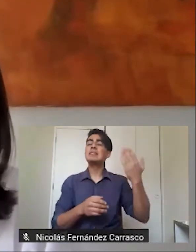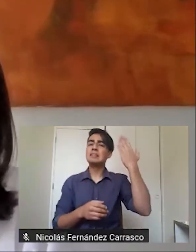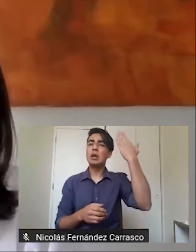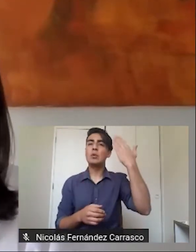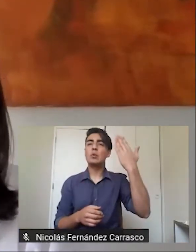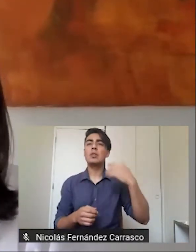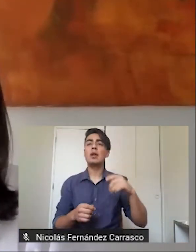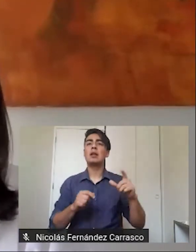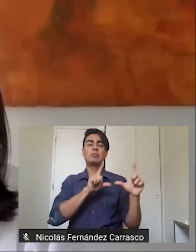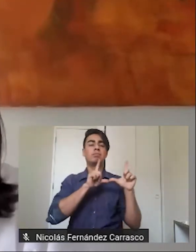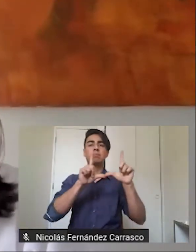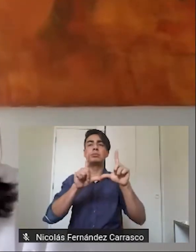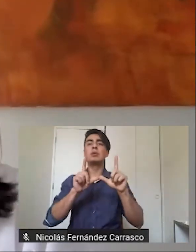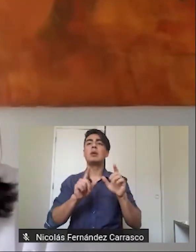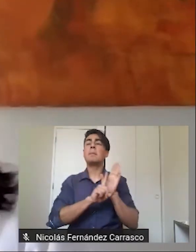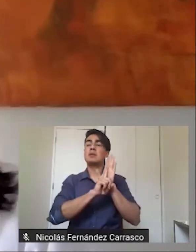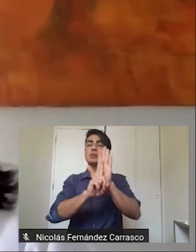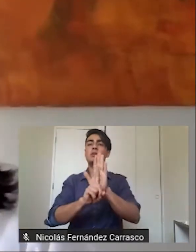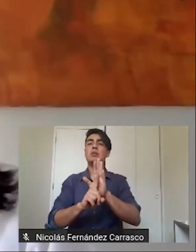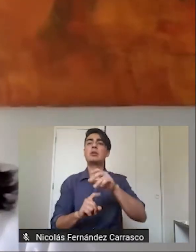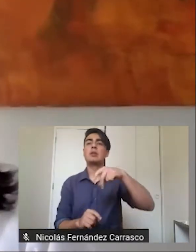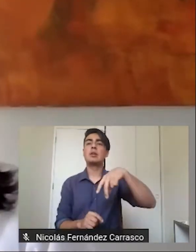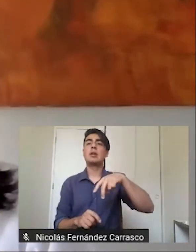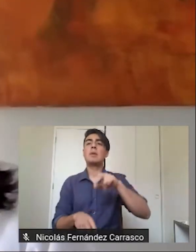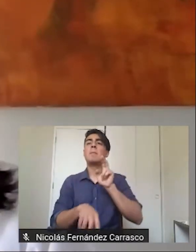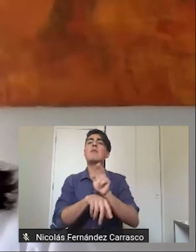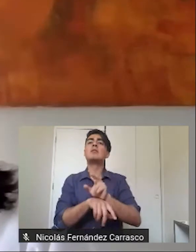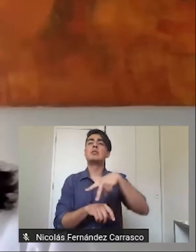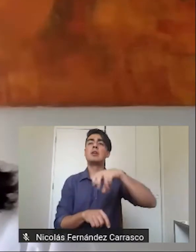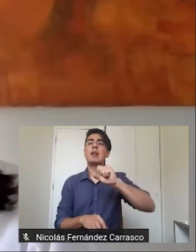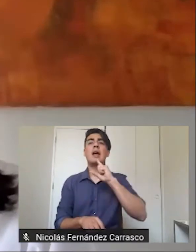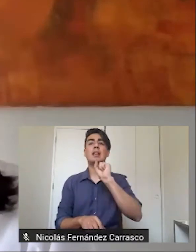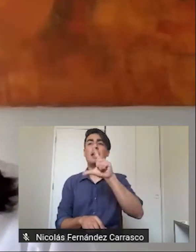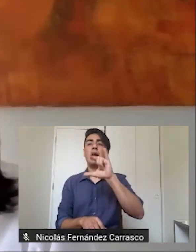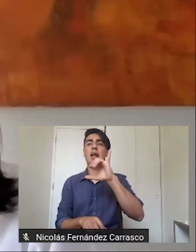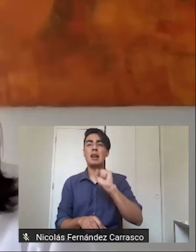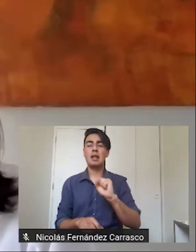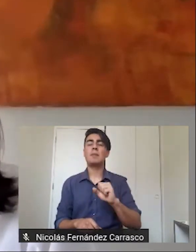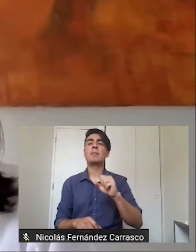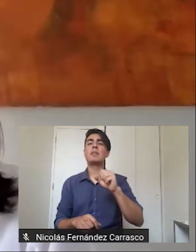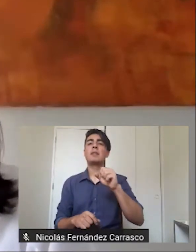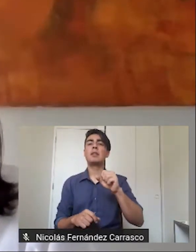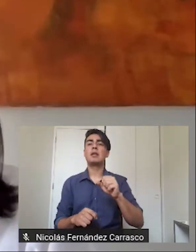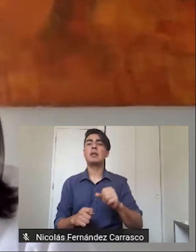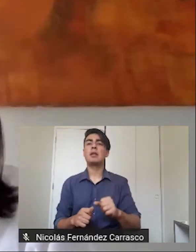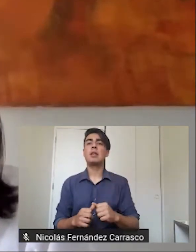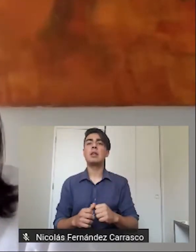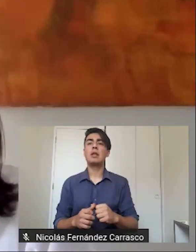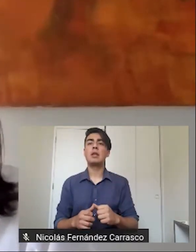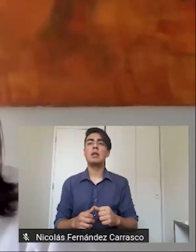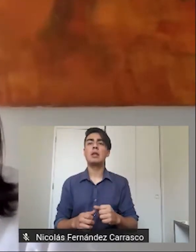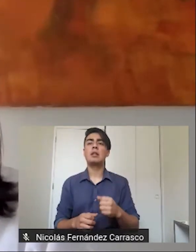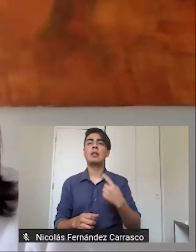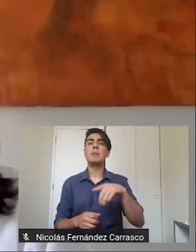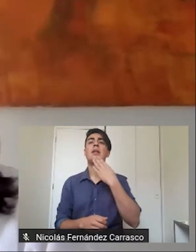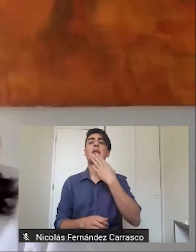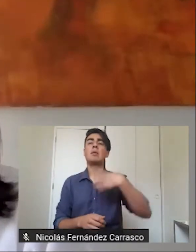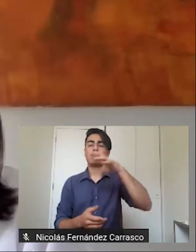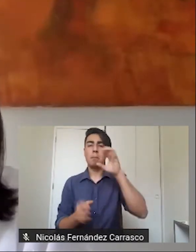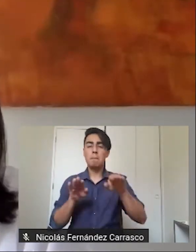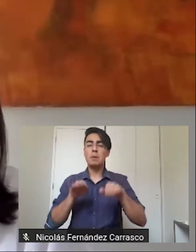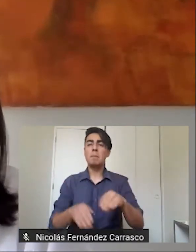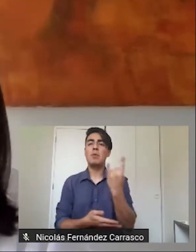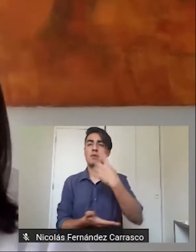presente. A los profesores, profesoras, educadores, educadoras, directores, directoras de establecimientos